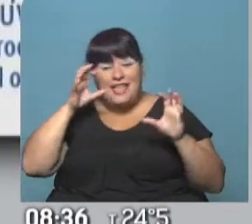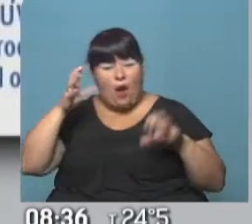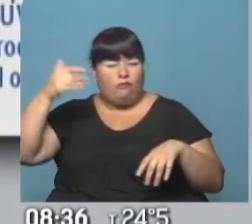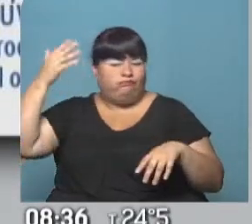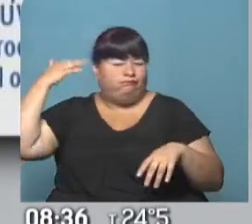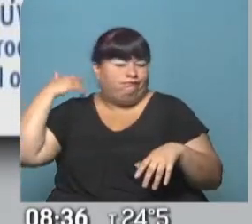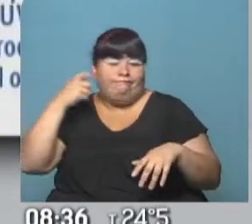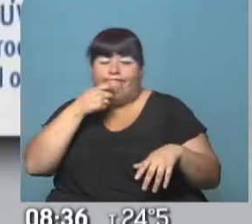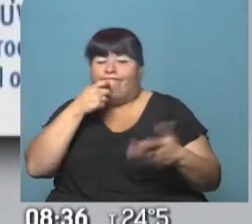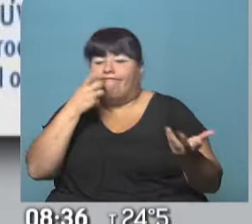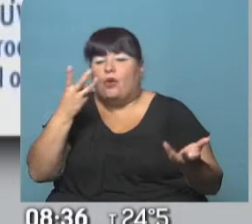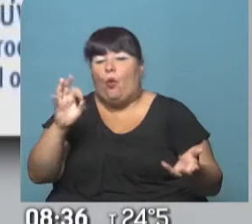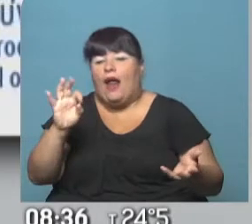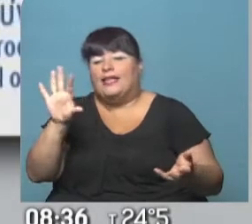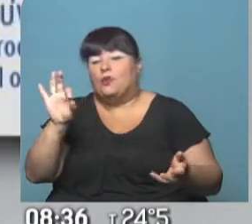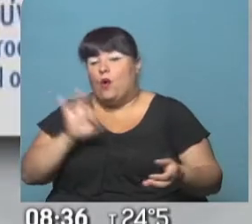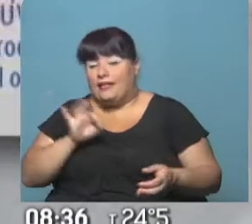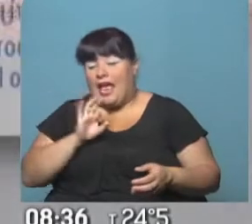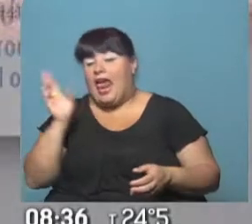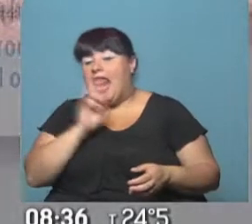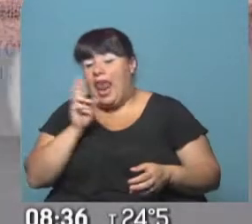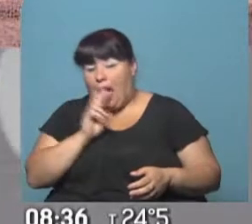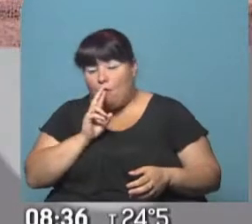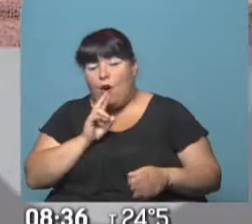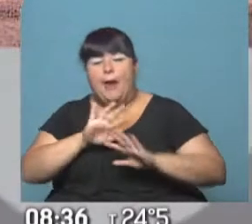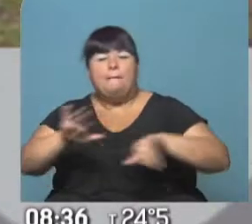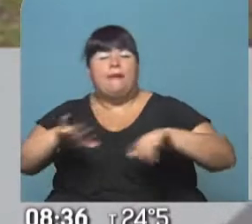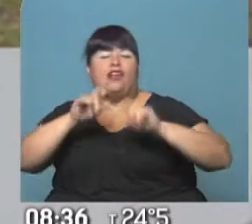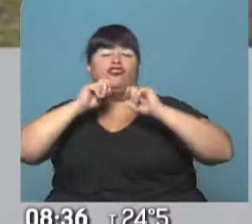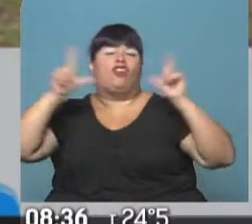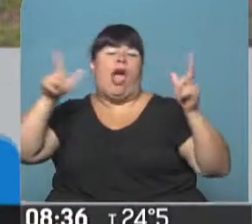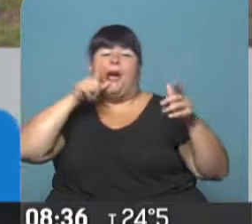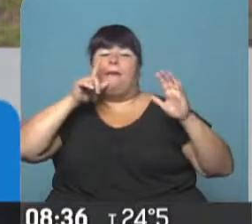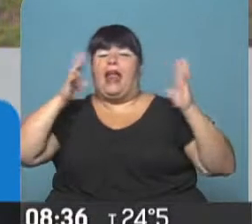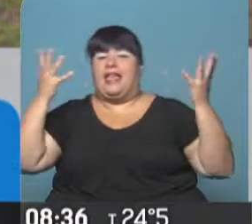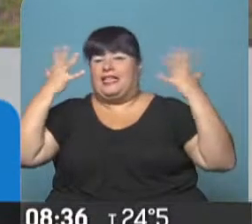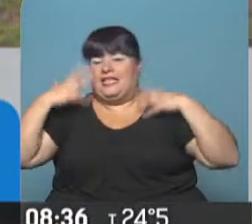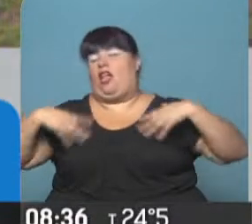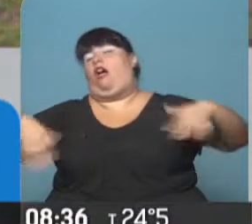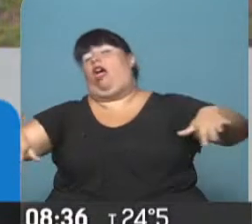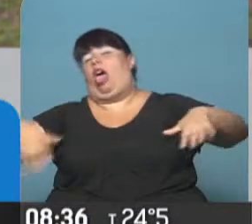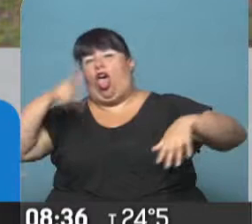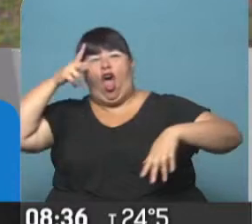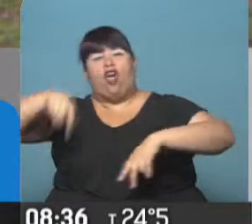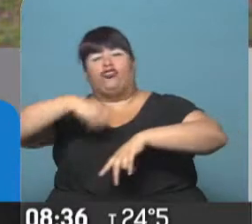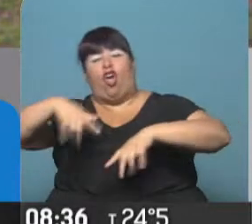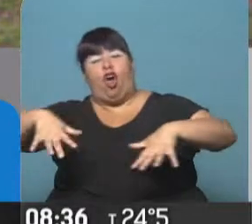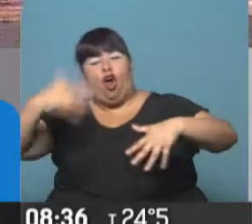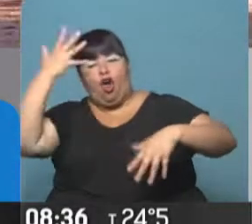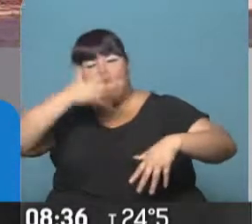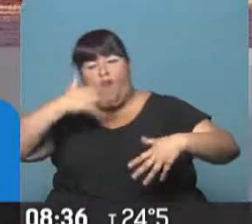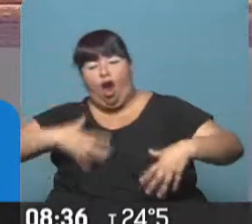hace aproximadamente 40, 50 años las mujeres estaban en la playa tomando sol, sí. Parecían lagartos, sí, sí. Estaban 8 horas, se